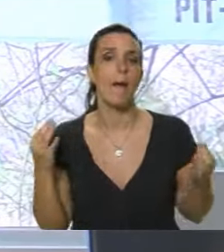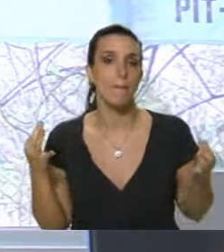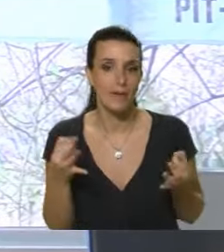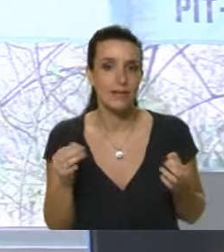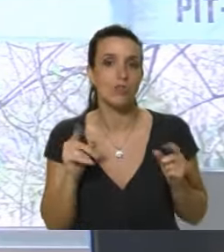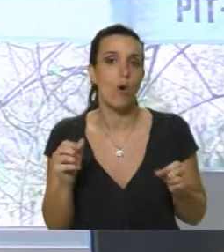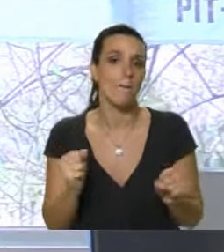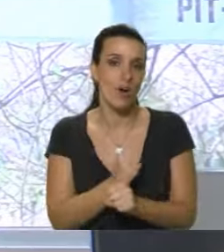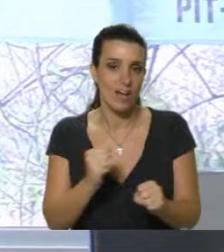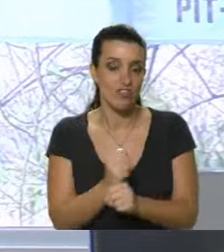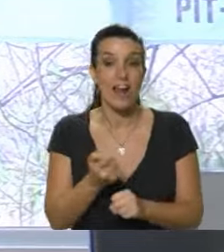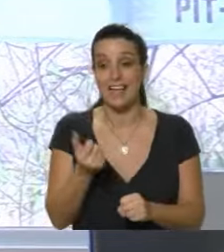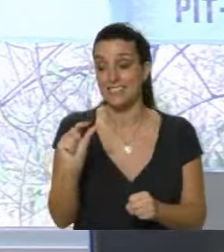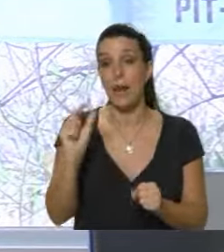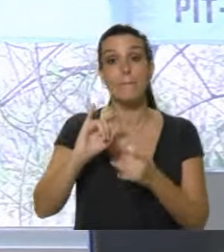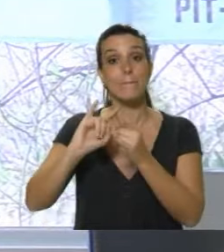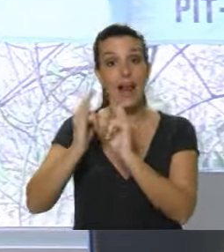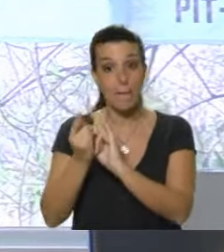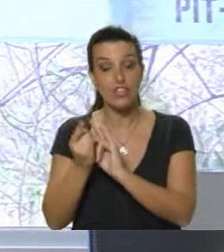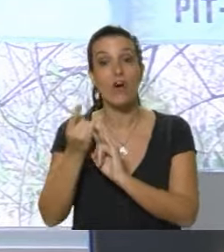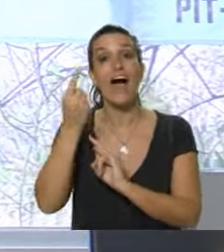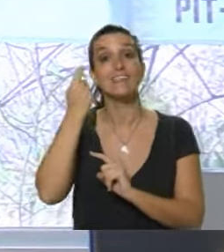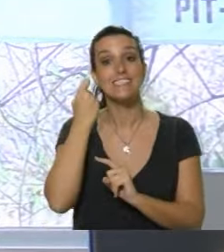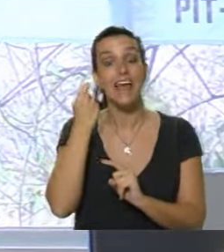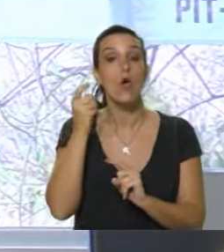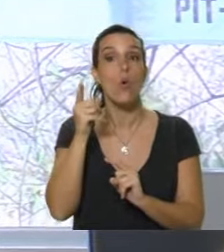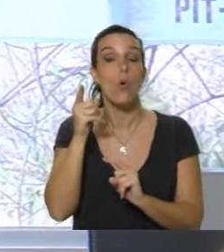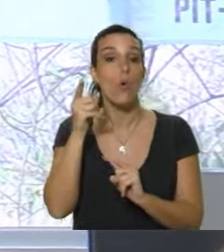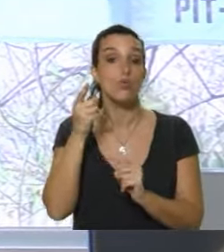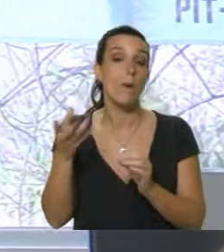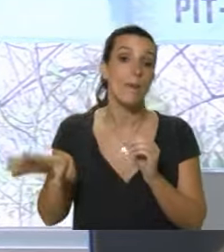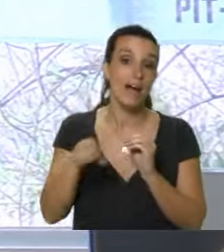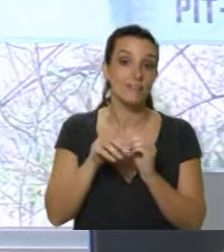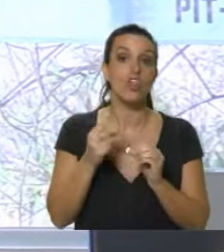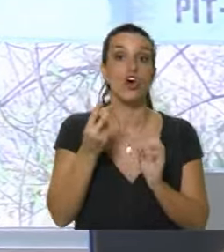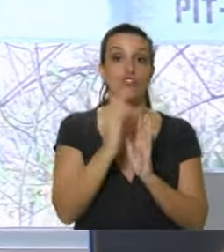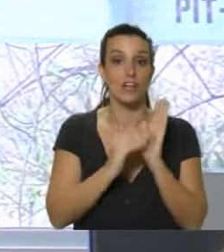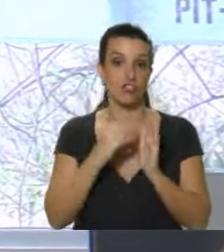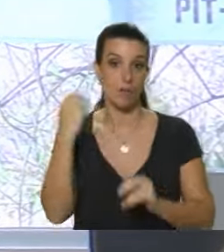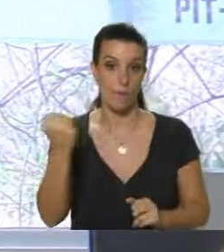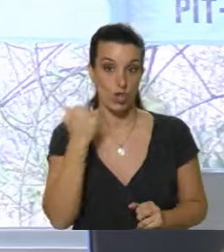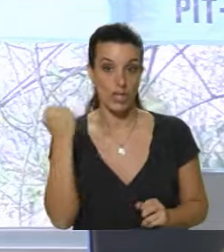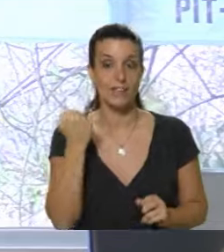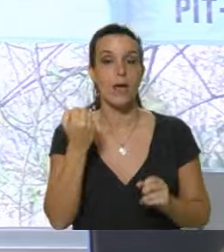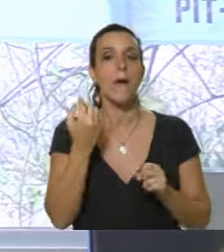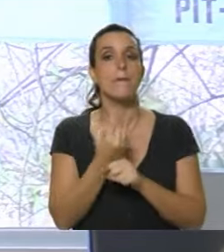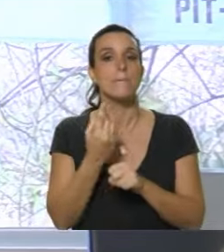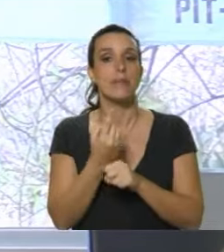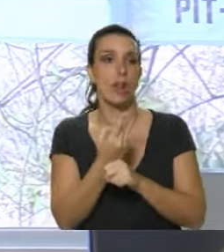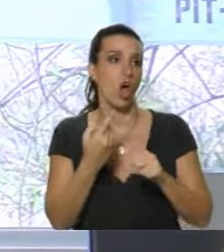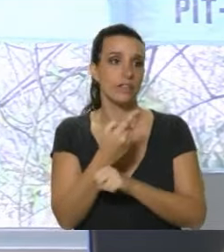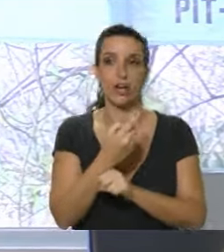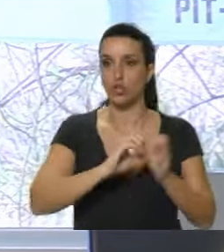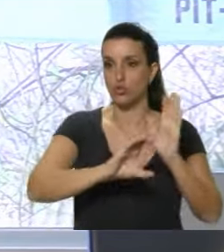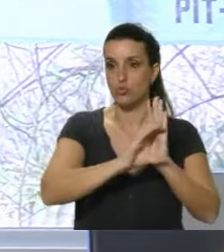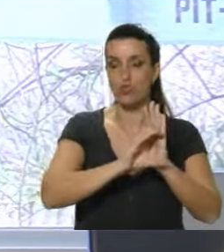su aprobación reciente en el Parlamento, el día de ayer, sumando además dos datos importantes. La tacha de inconstitucionalidad que